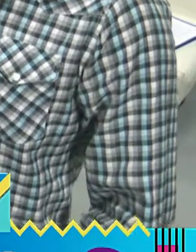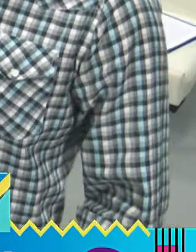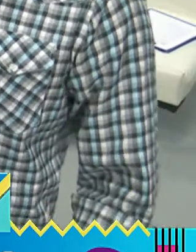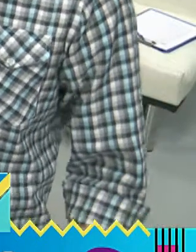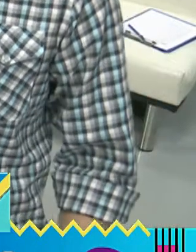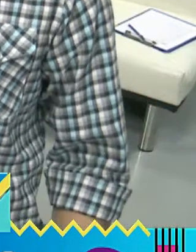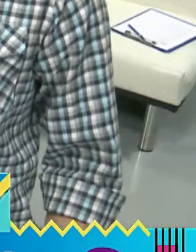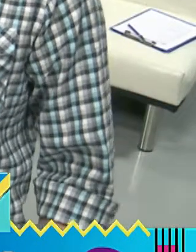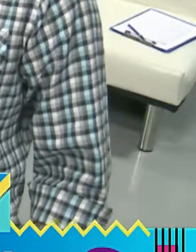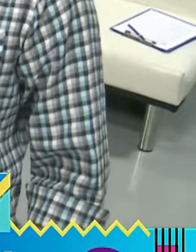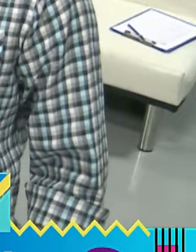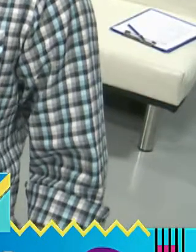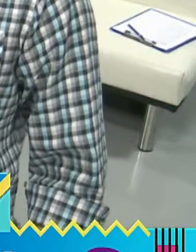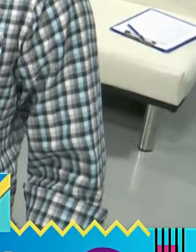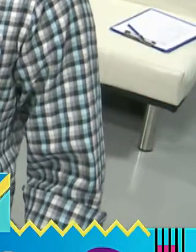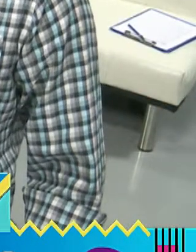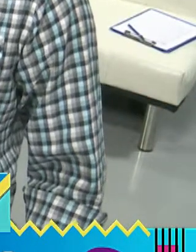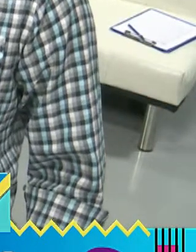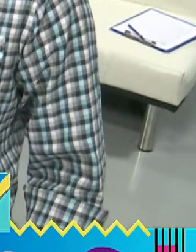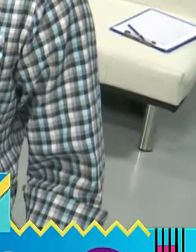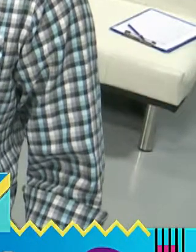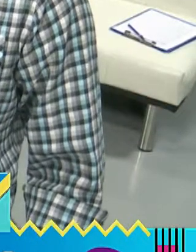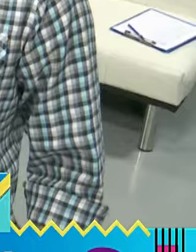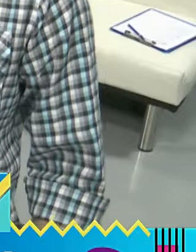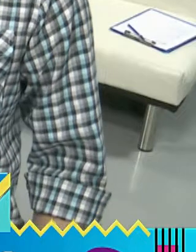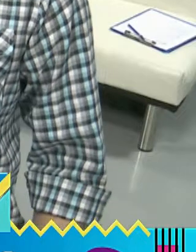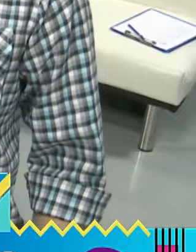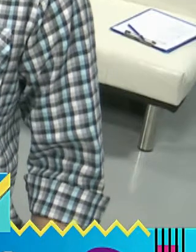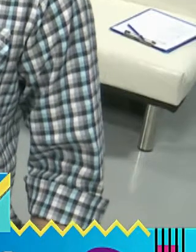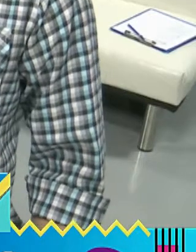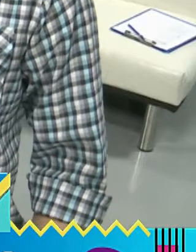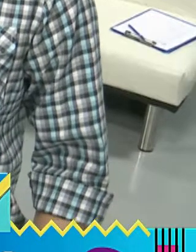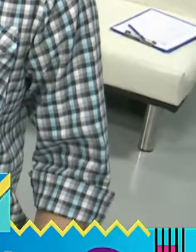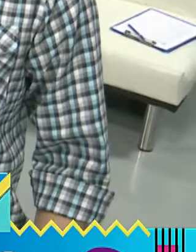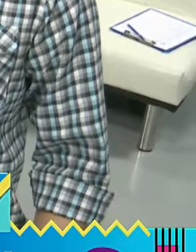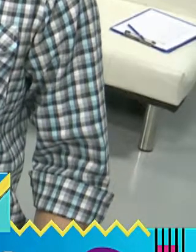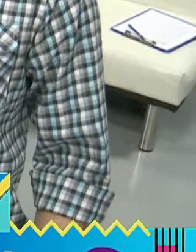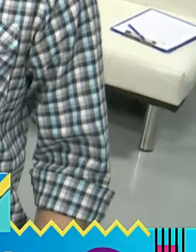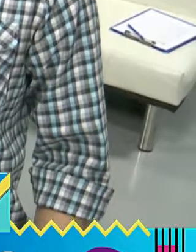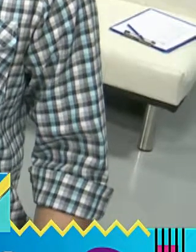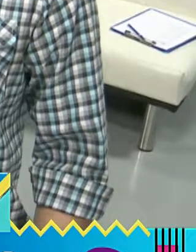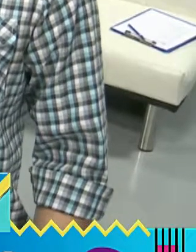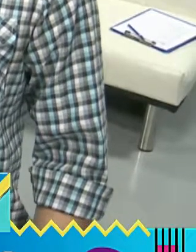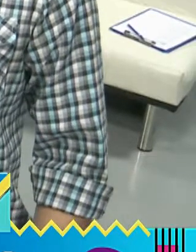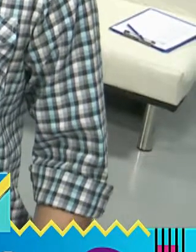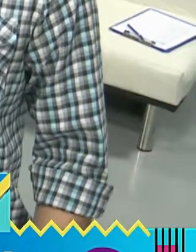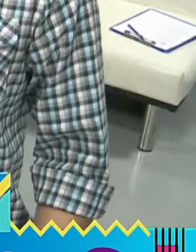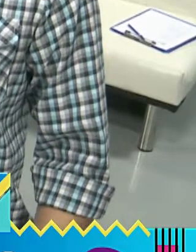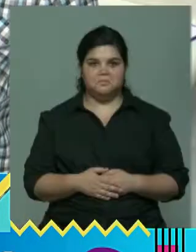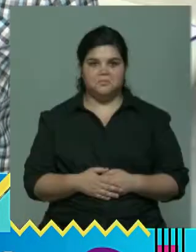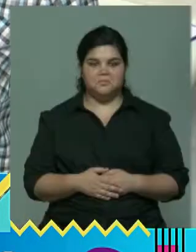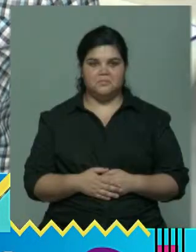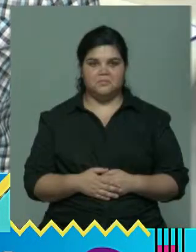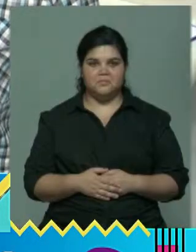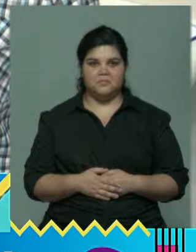es la idea, ¿sí? Plantearnos desde los estereotipos y eso que consumimos todos los días y los medios también, obviamente, cumpliendo un rol fundamental